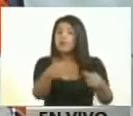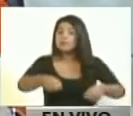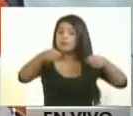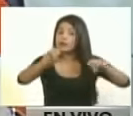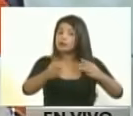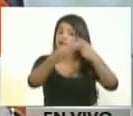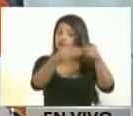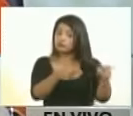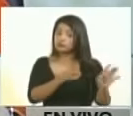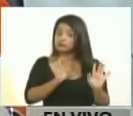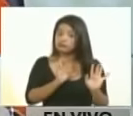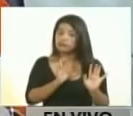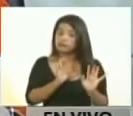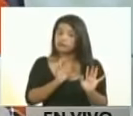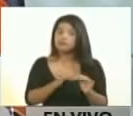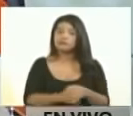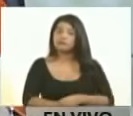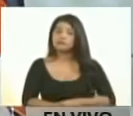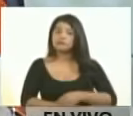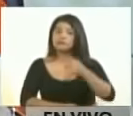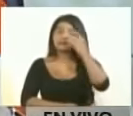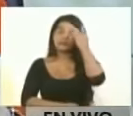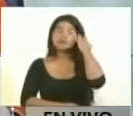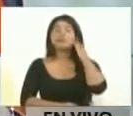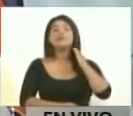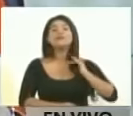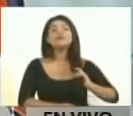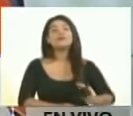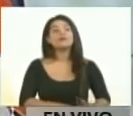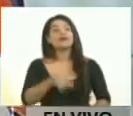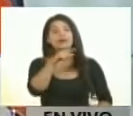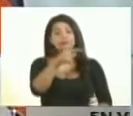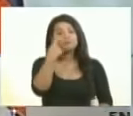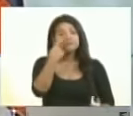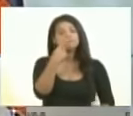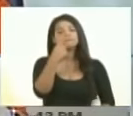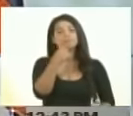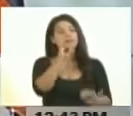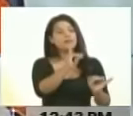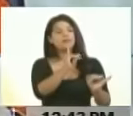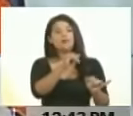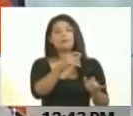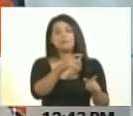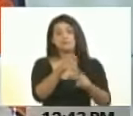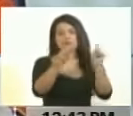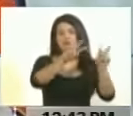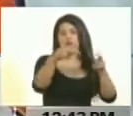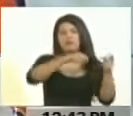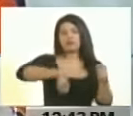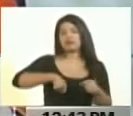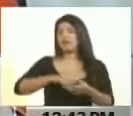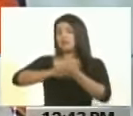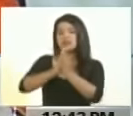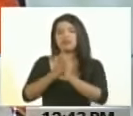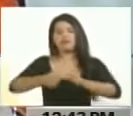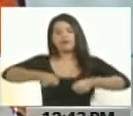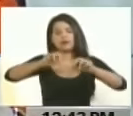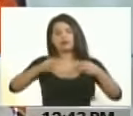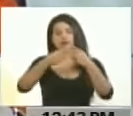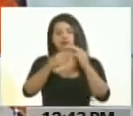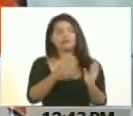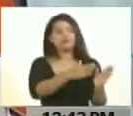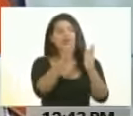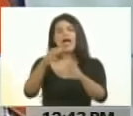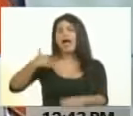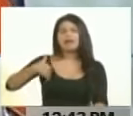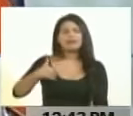Y mire lo que hacen los llamados países fundadores, acabar con el Mercosur. Argentina, movimientos sociales y organizaciones de